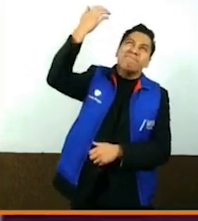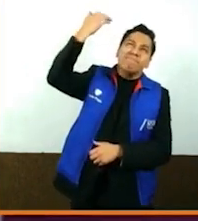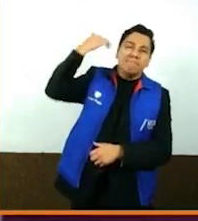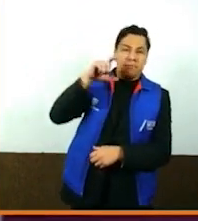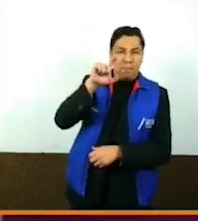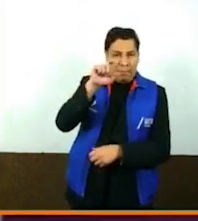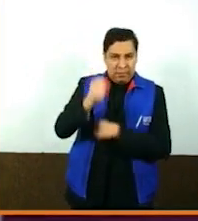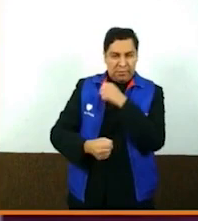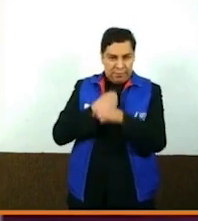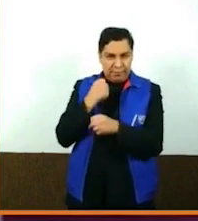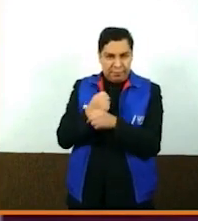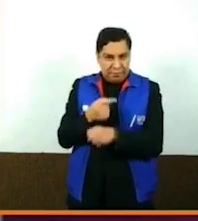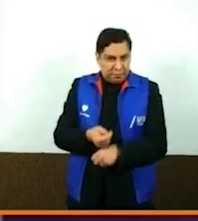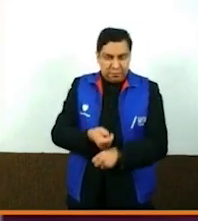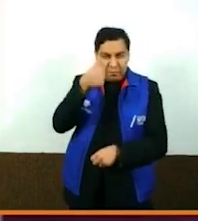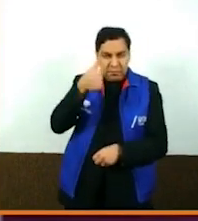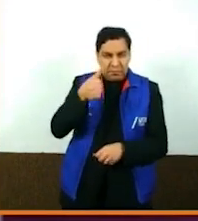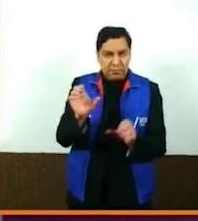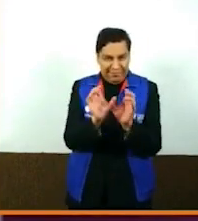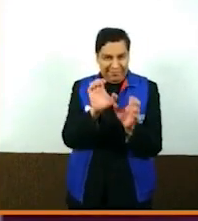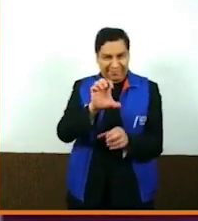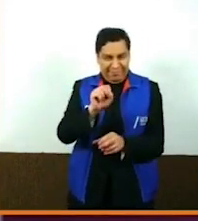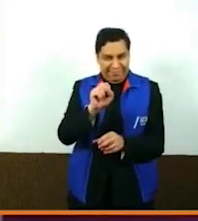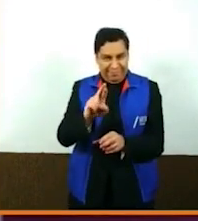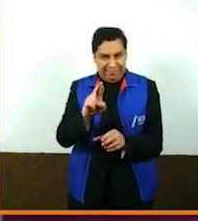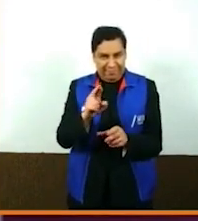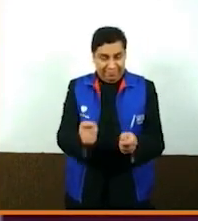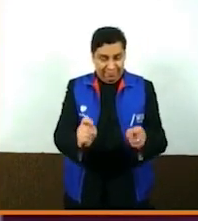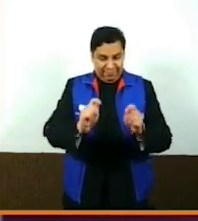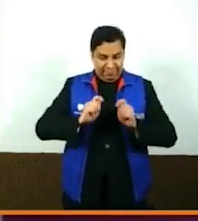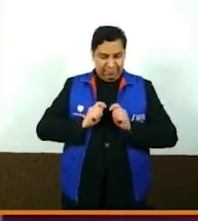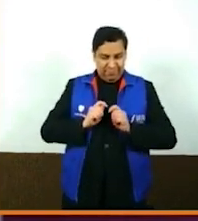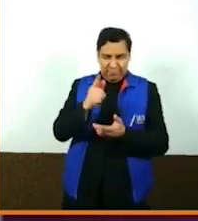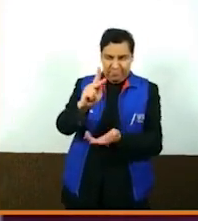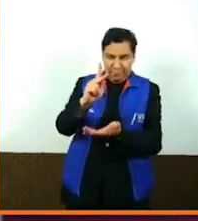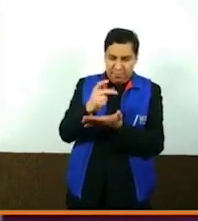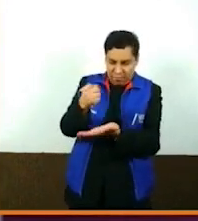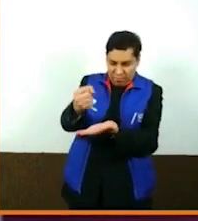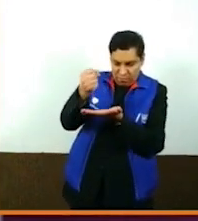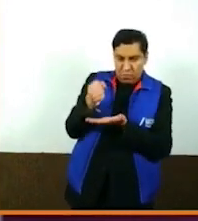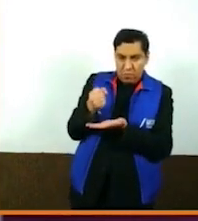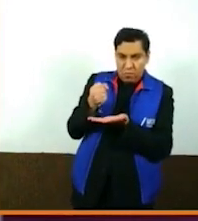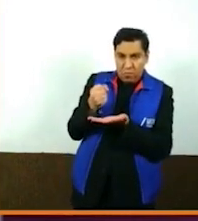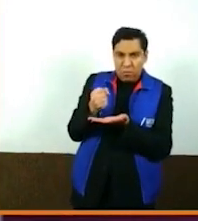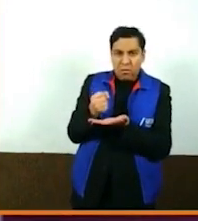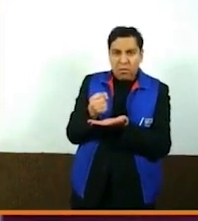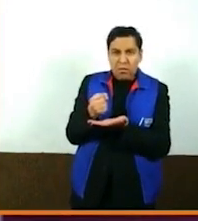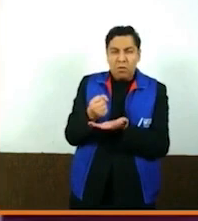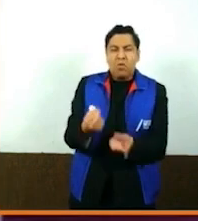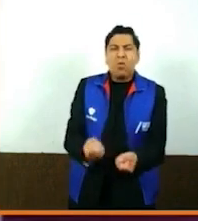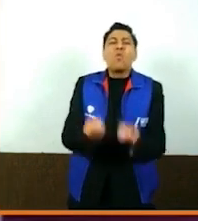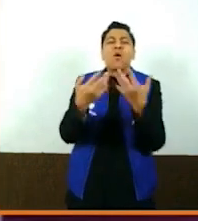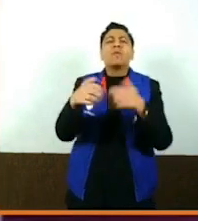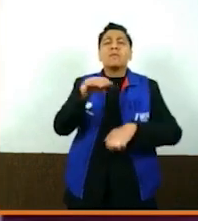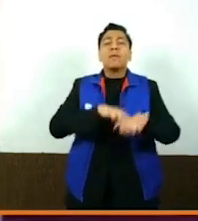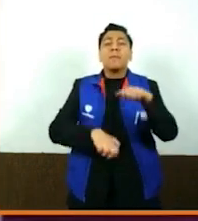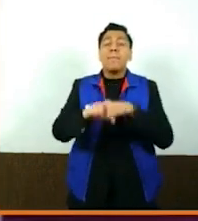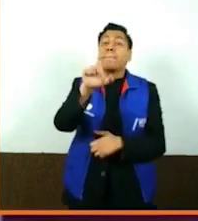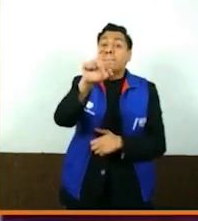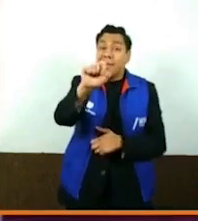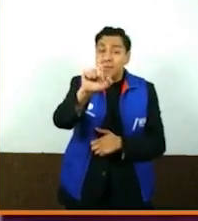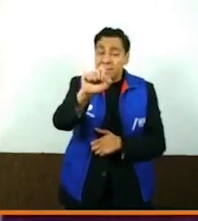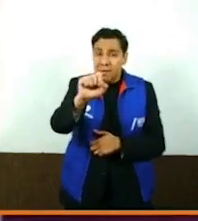años, la primera ocasión en la que recibimos el distintivo ESR. No éramos más de 20 empresas. El día de